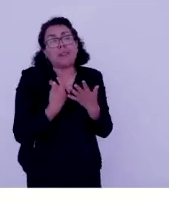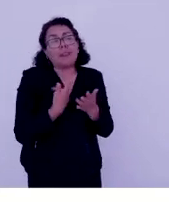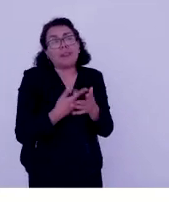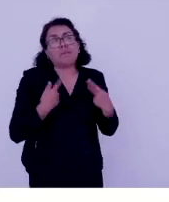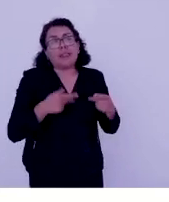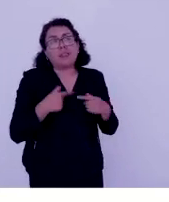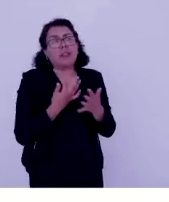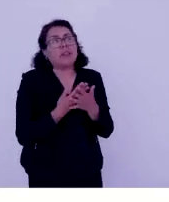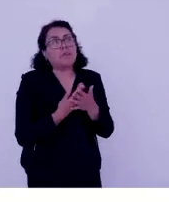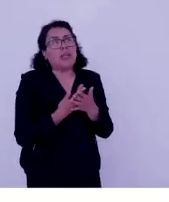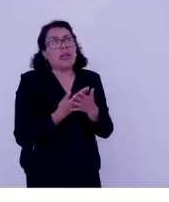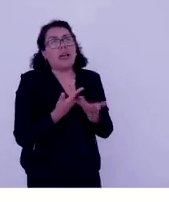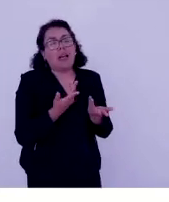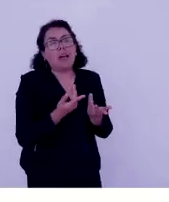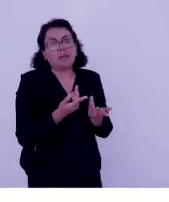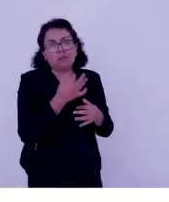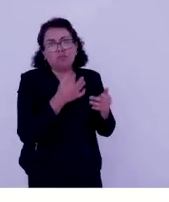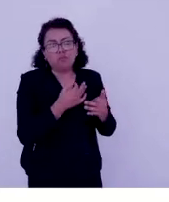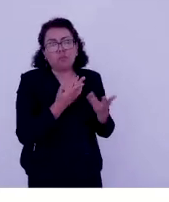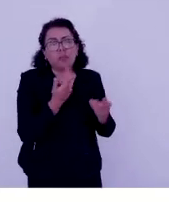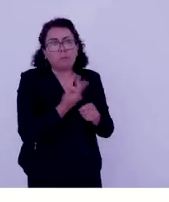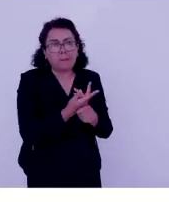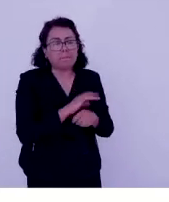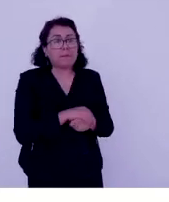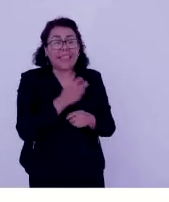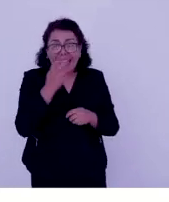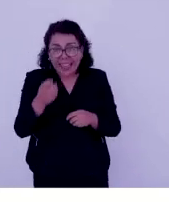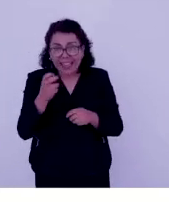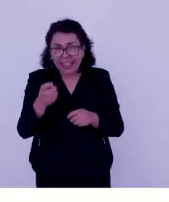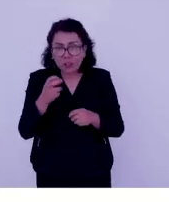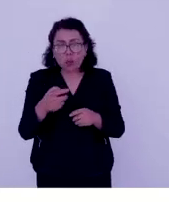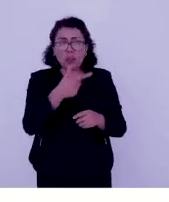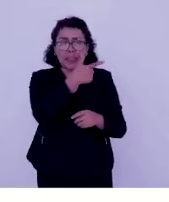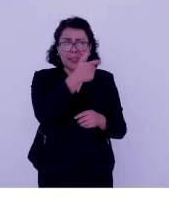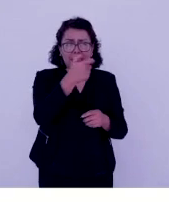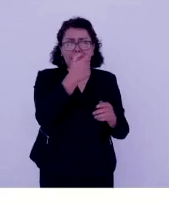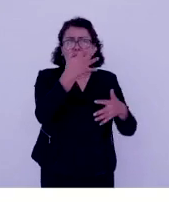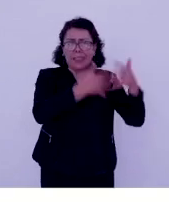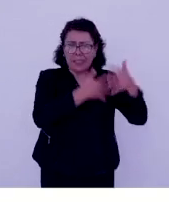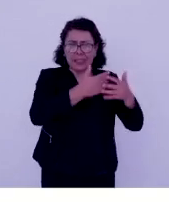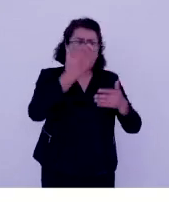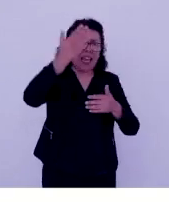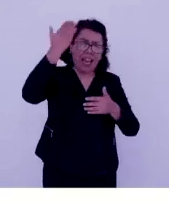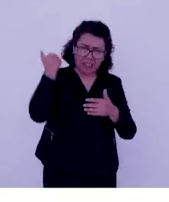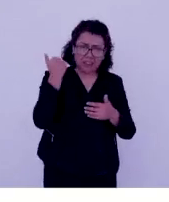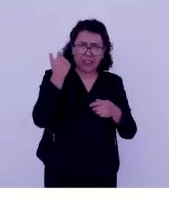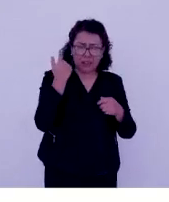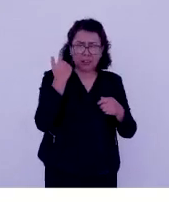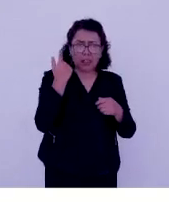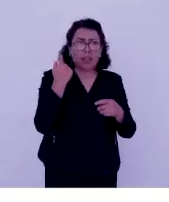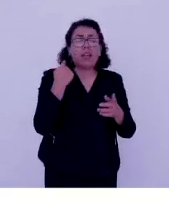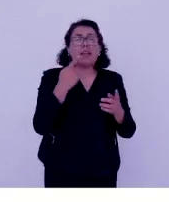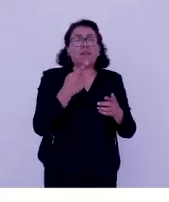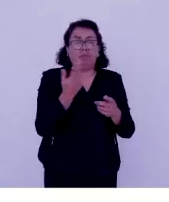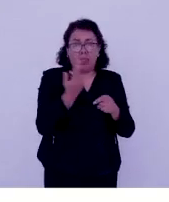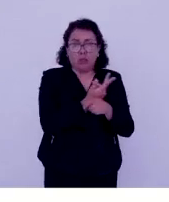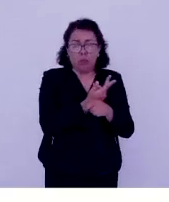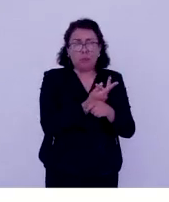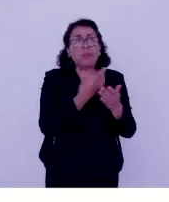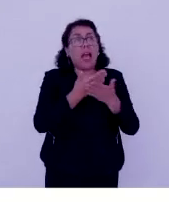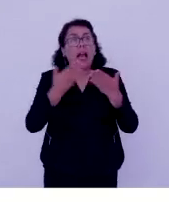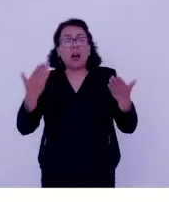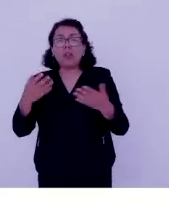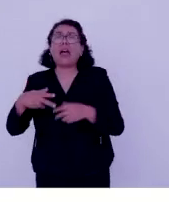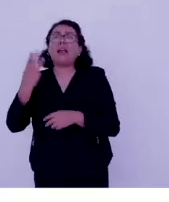resolución de apelación este incremento pasó de 715 resoluciones emitidas de forma unitaria durante el periodo anterior